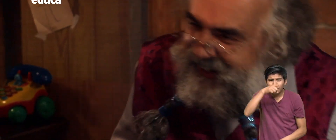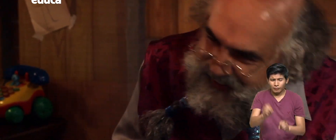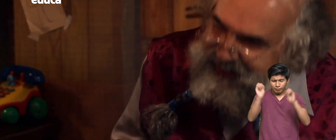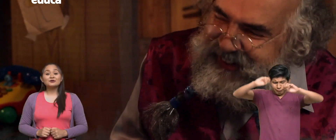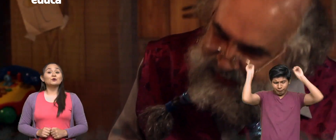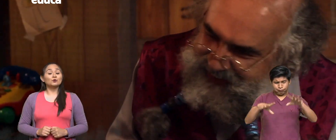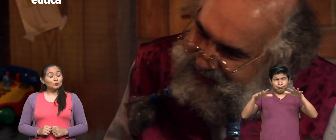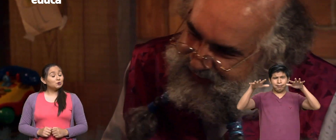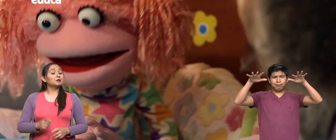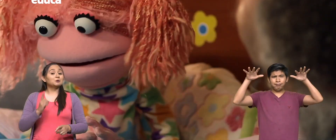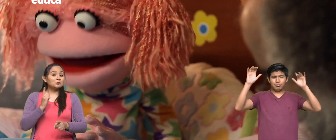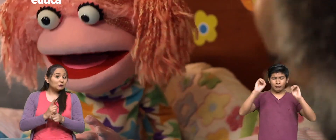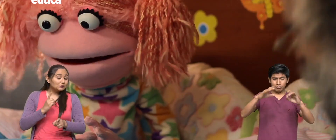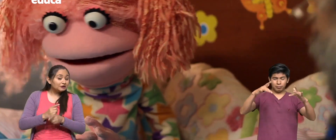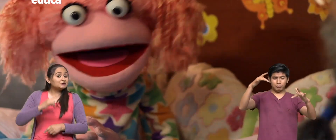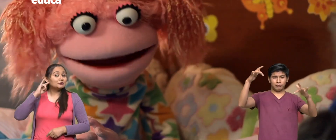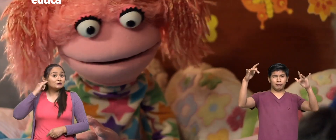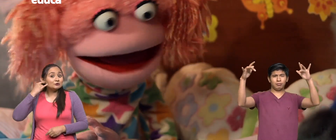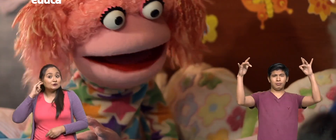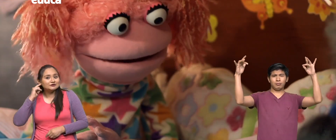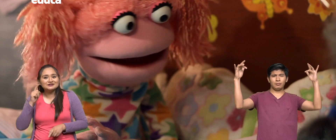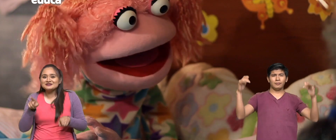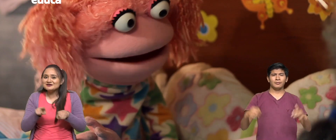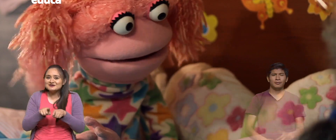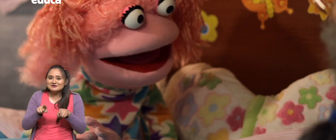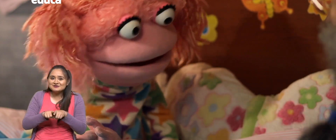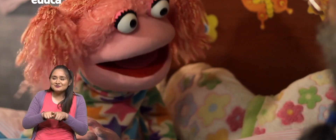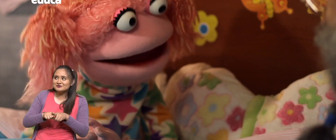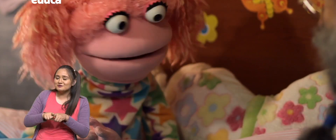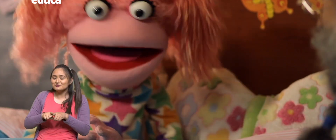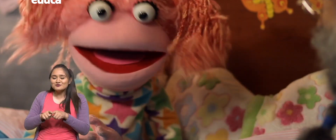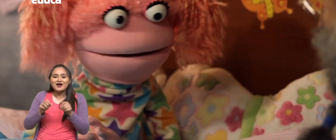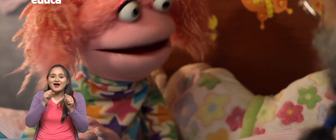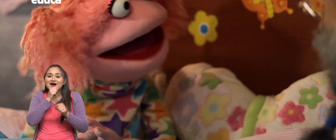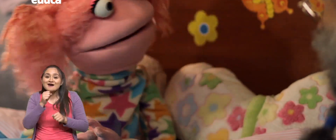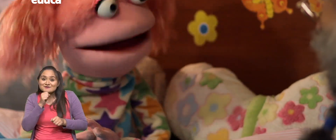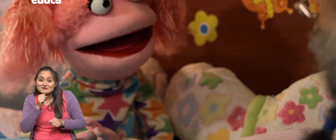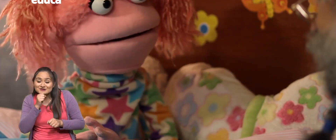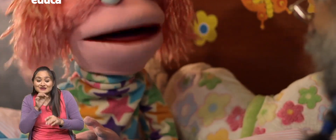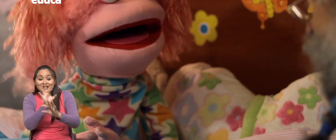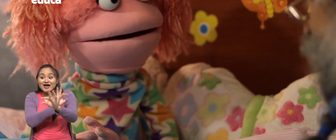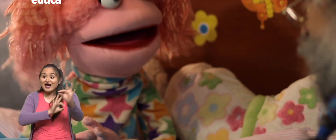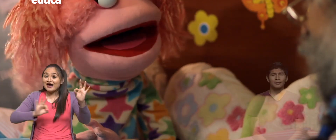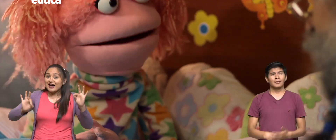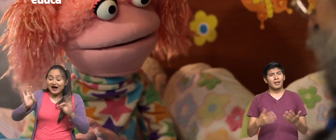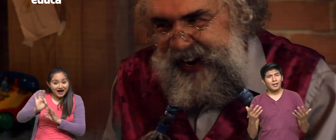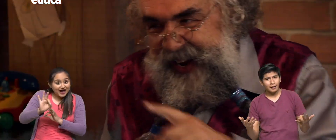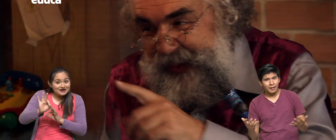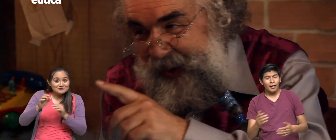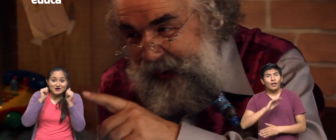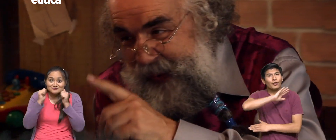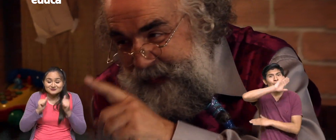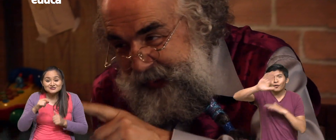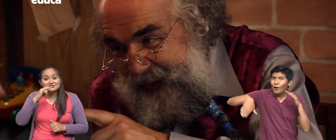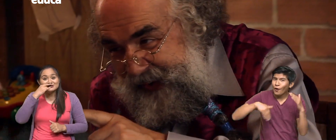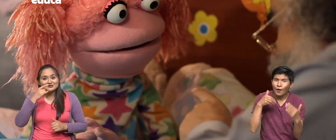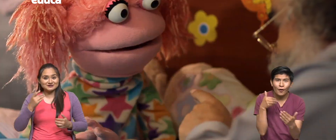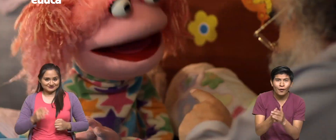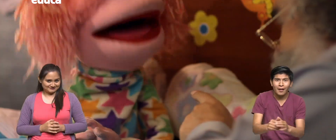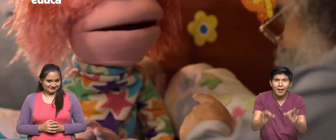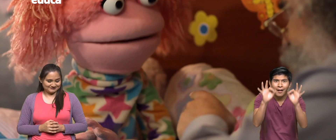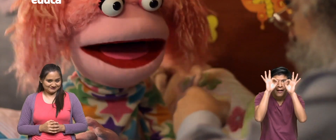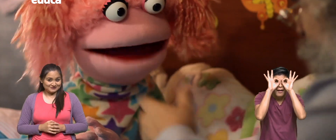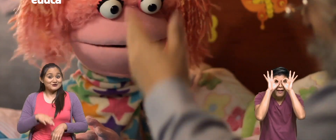embrujadas. Y por eso las niñas actuaban como abuelitas y las abuelitas como niñas. Y todo